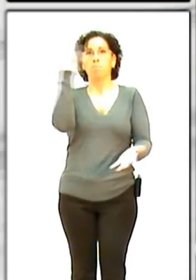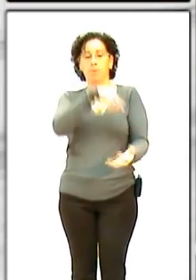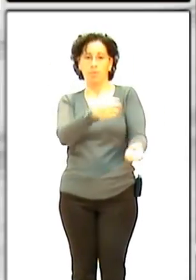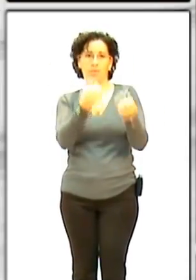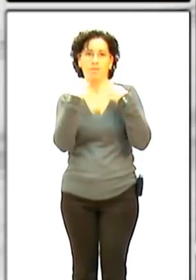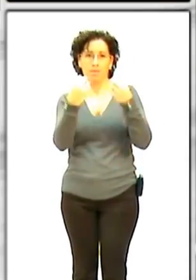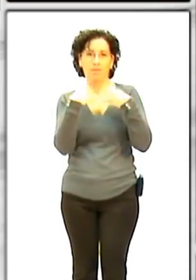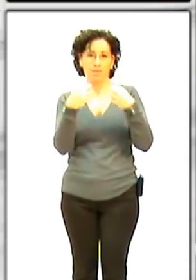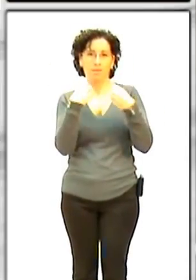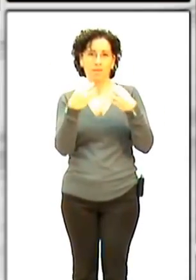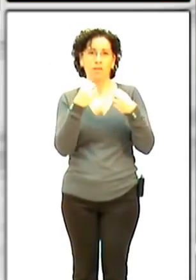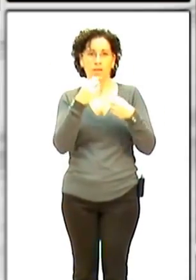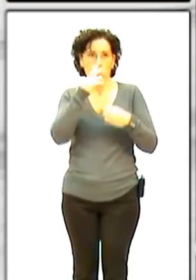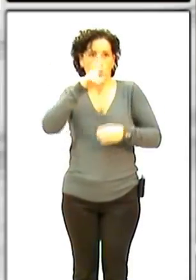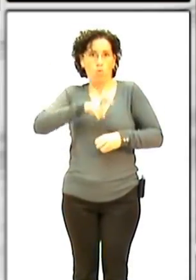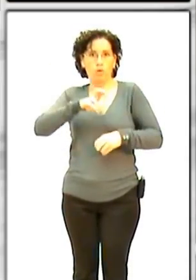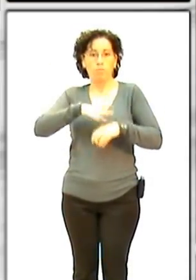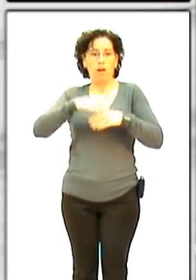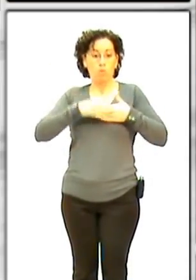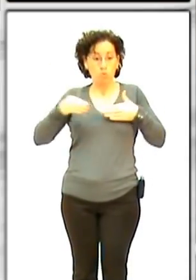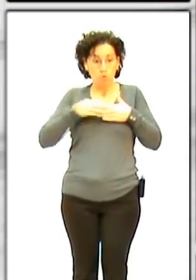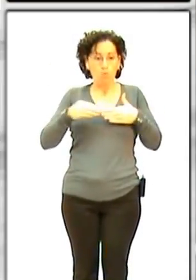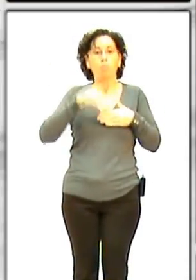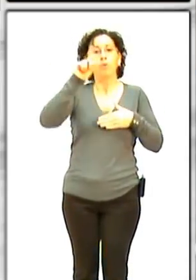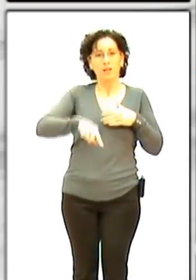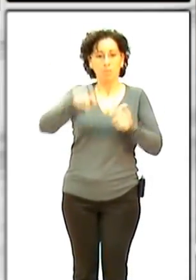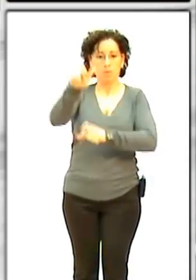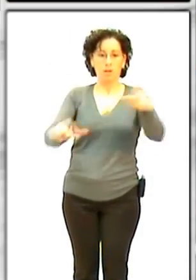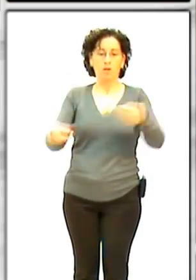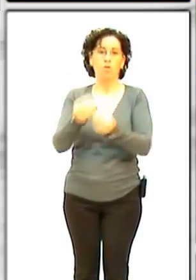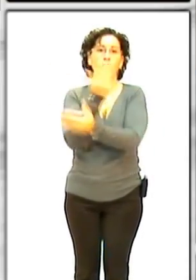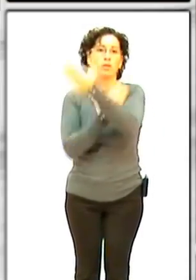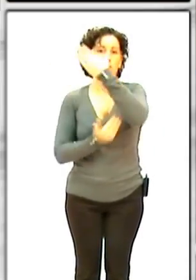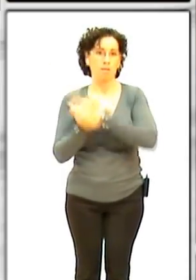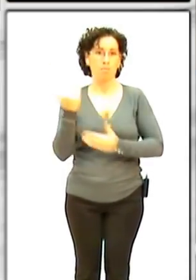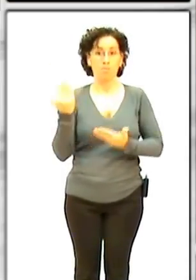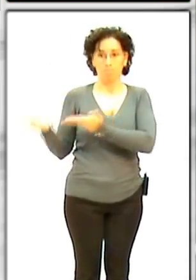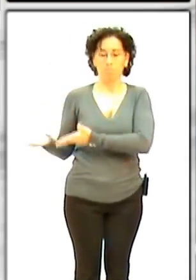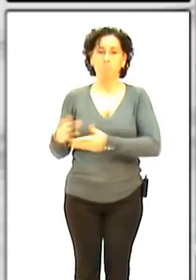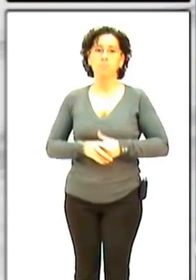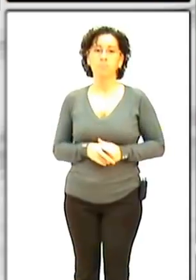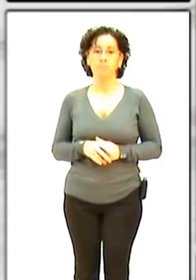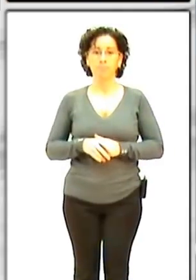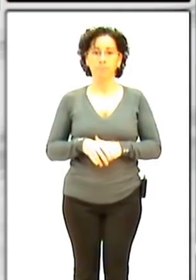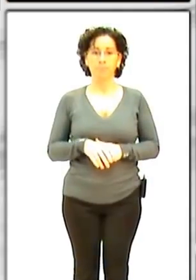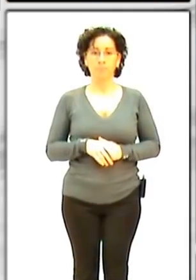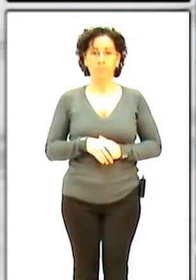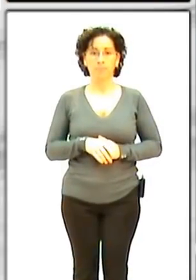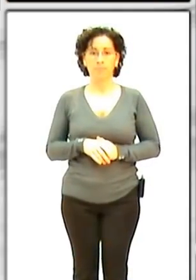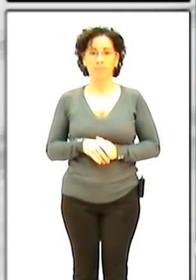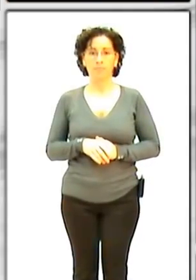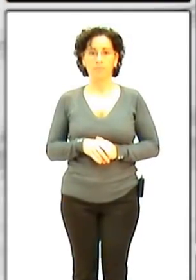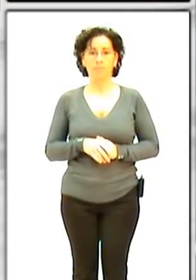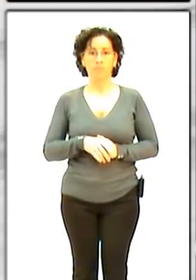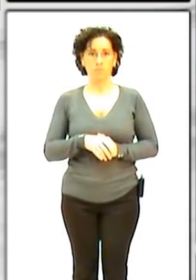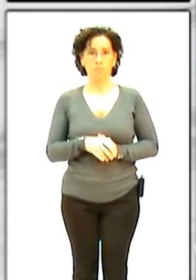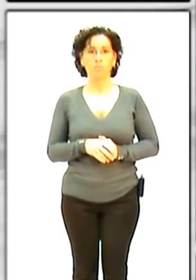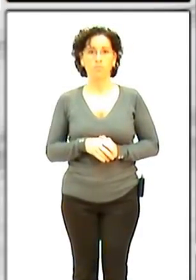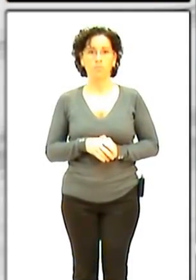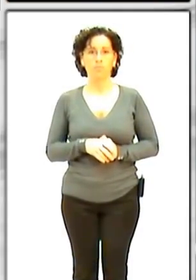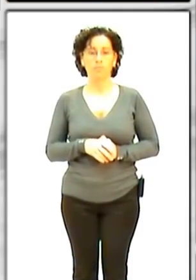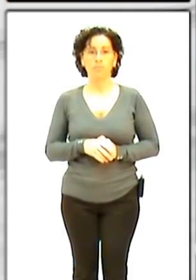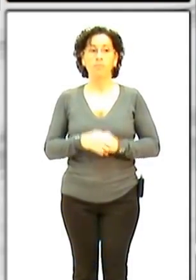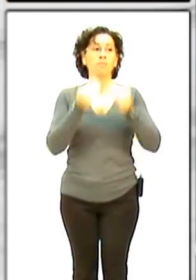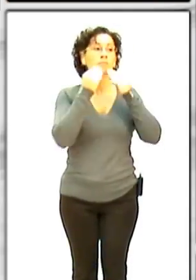información útil para usuarios y útil para personas con discapacidad. Miguel. Muchas gracias, Jesús.